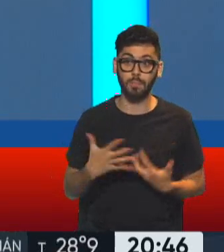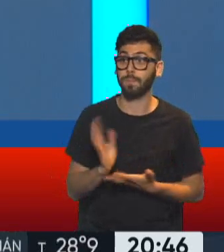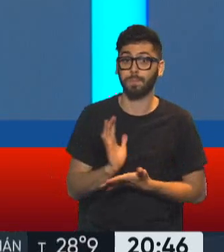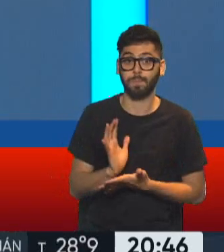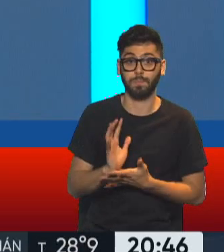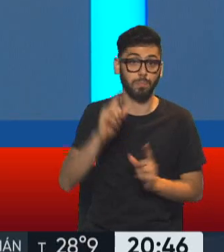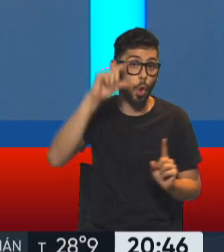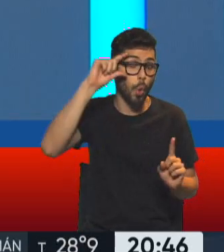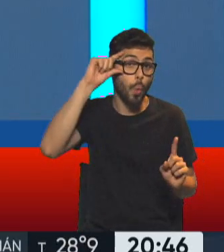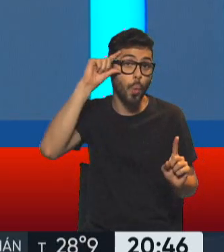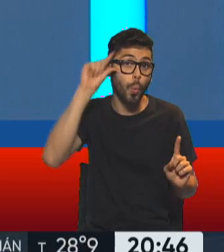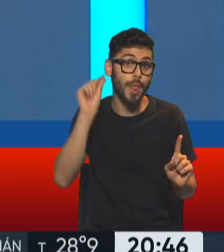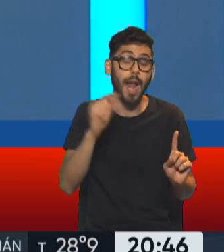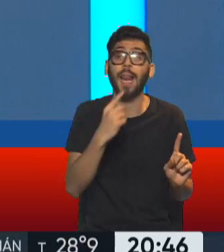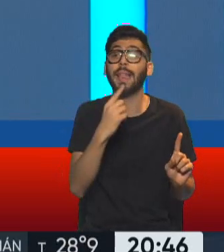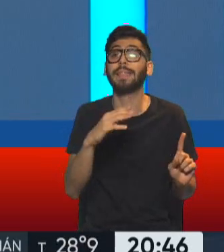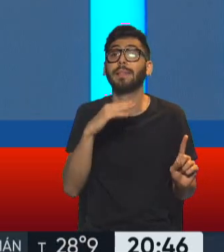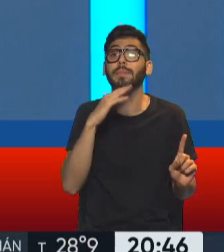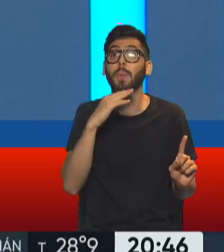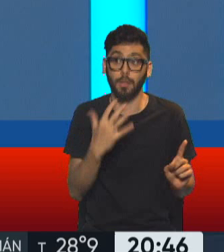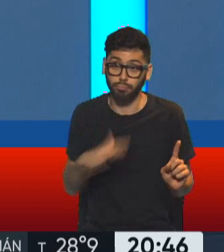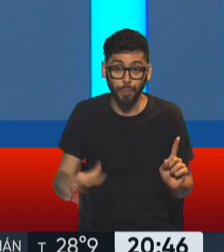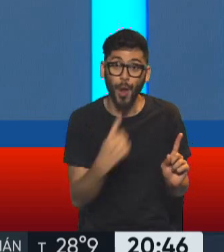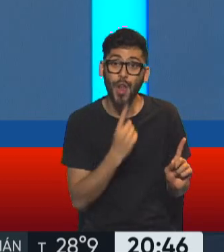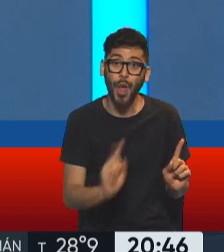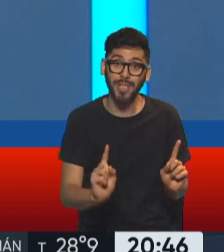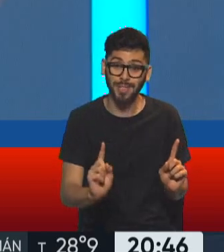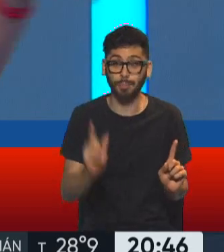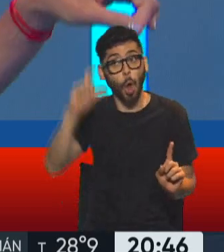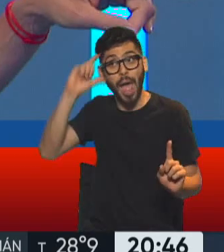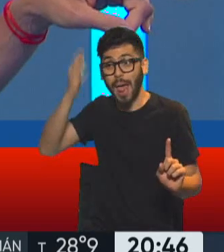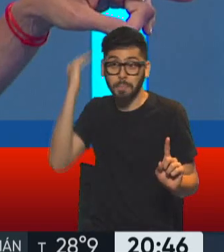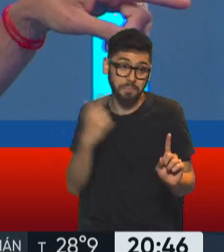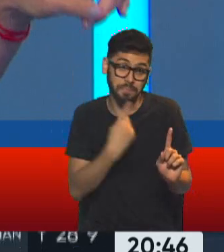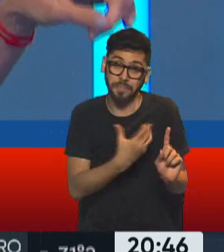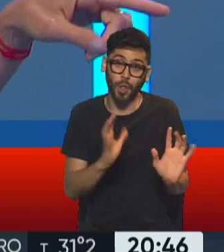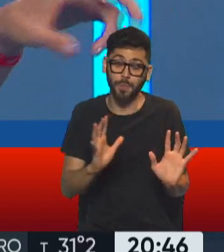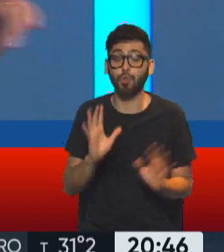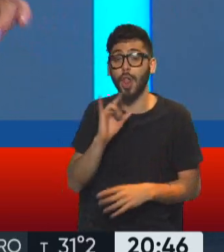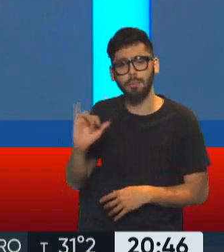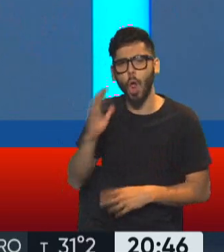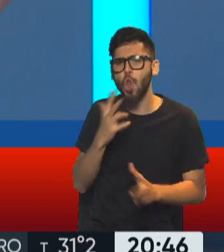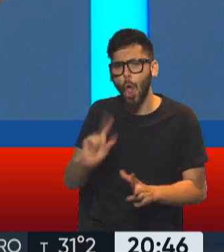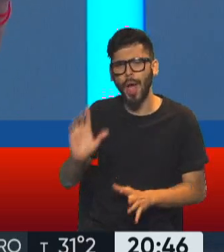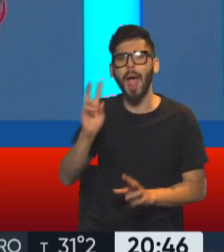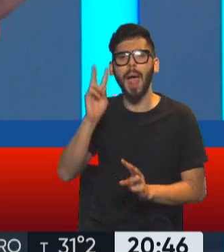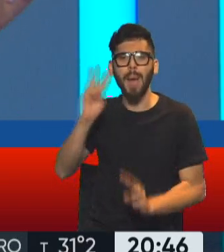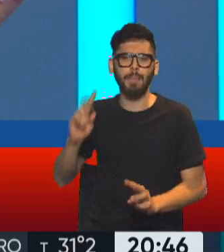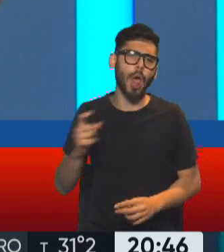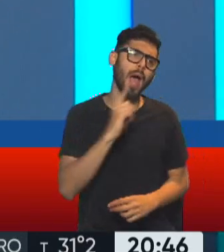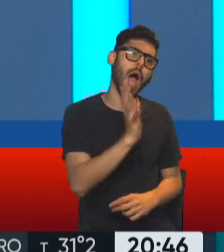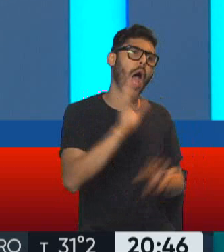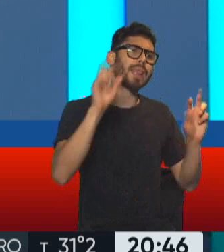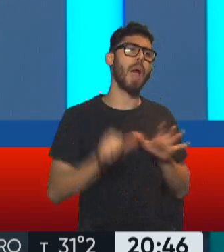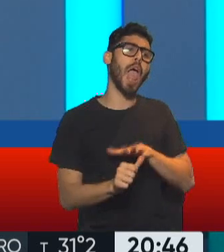decir que Vidal dice estupideces a cámara, como si, por lo menos lo dijo Esper, y yo le dije, no diga eso, más respeto, y me dijo, no te apañes en la